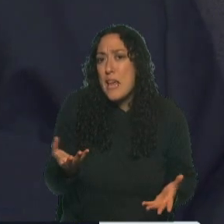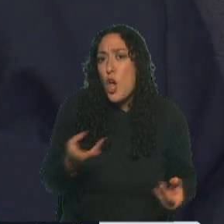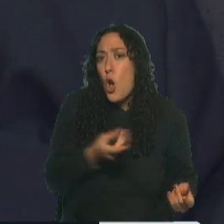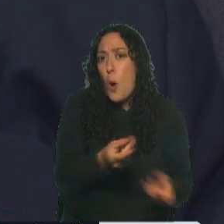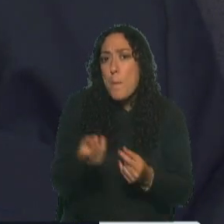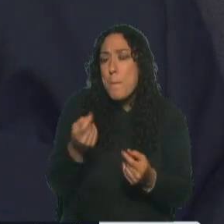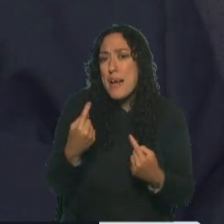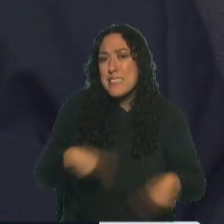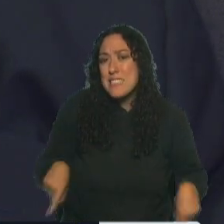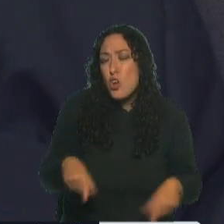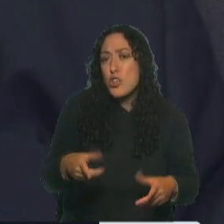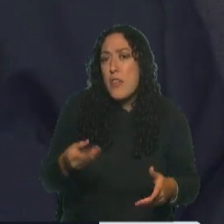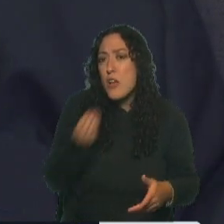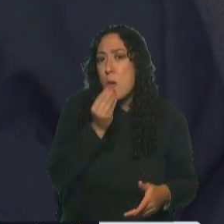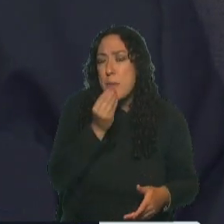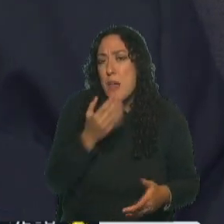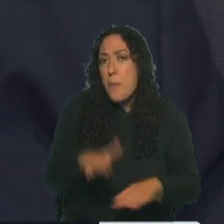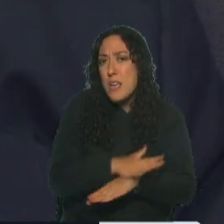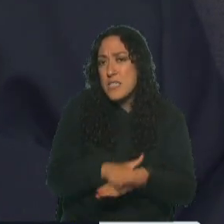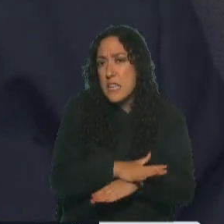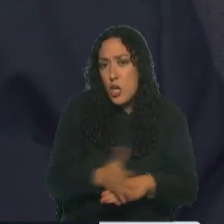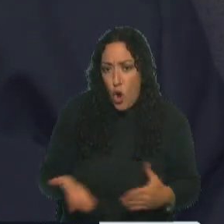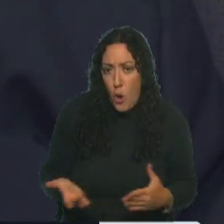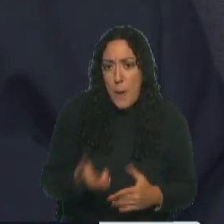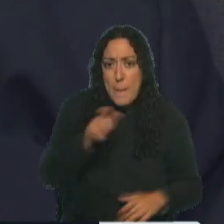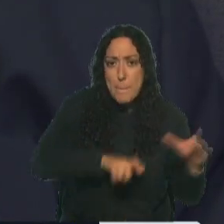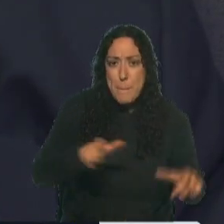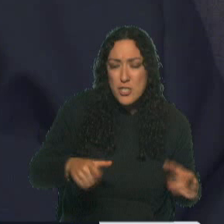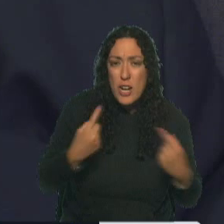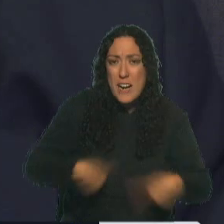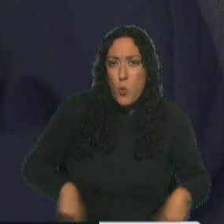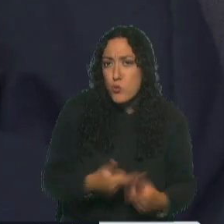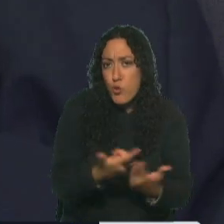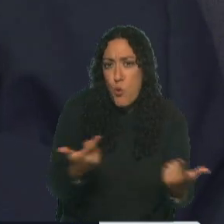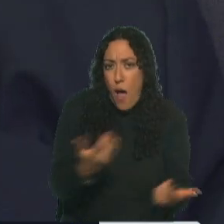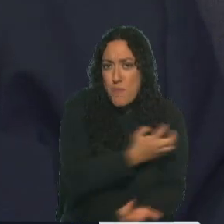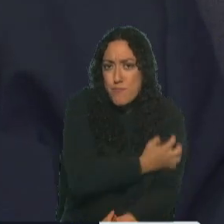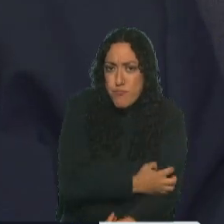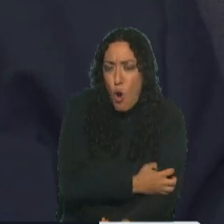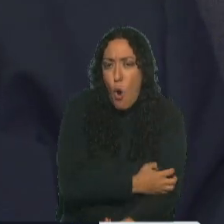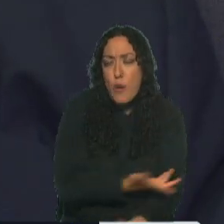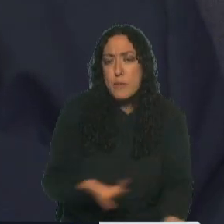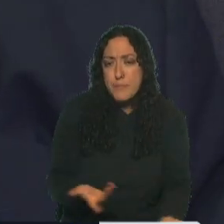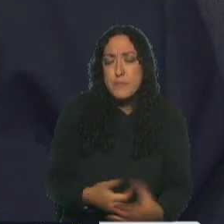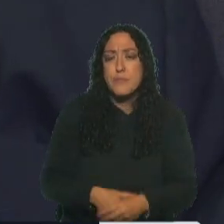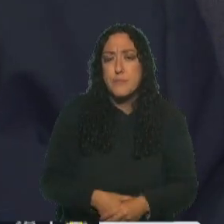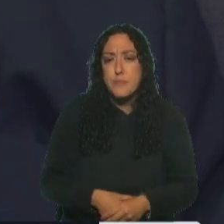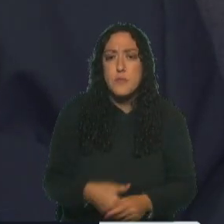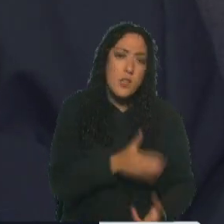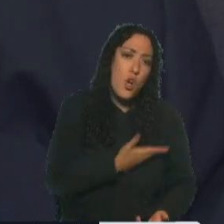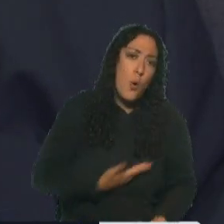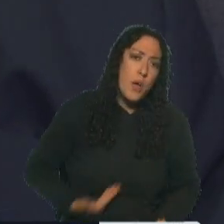comprar mercadería de primera necesidad, ¿no es cierto?, para la gente de menores recursos. Se había desvirtuado porque en un momento el gobierno